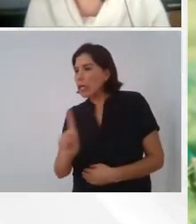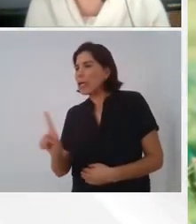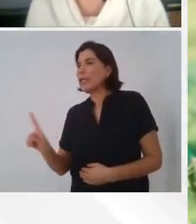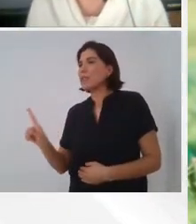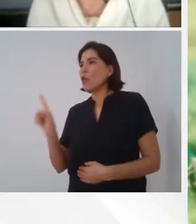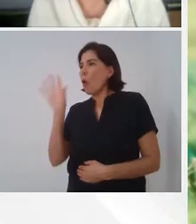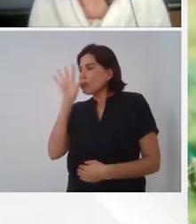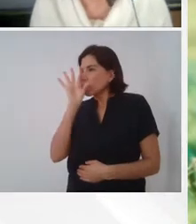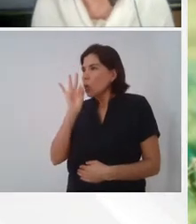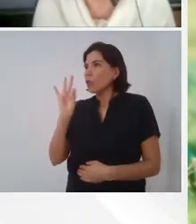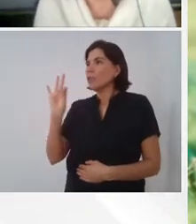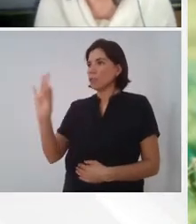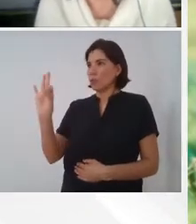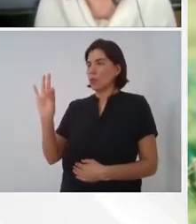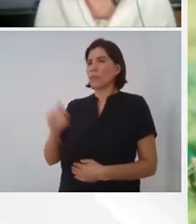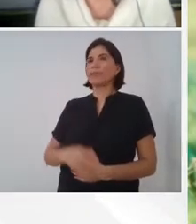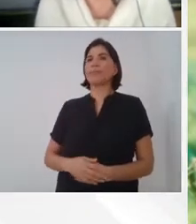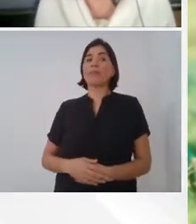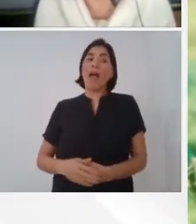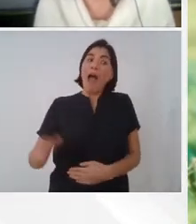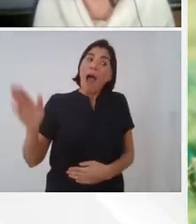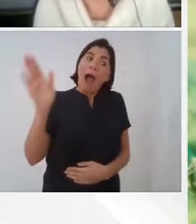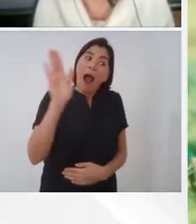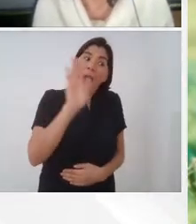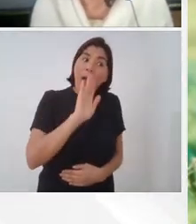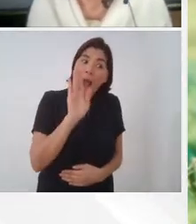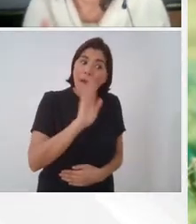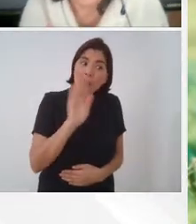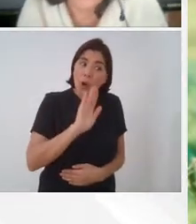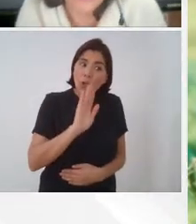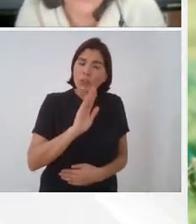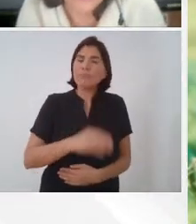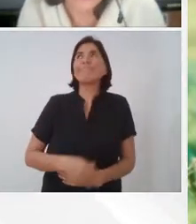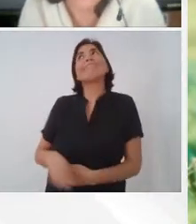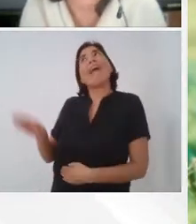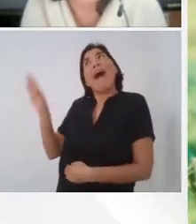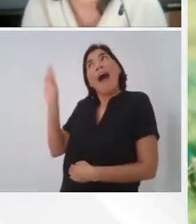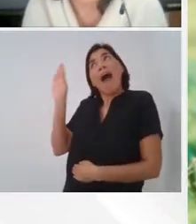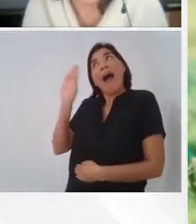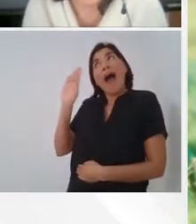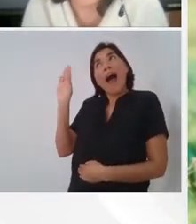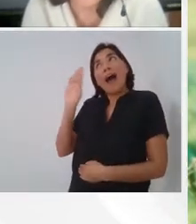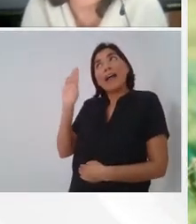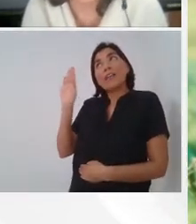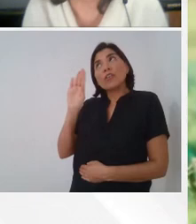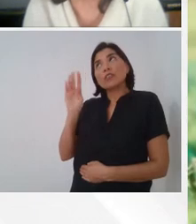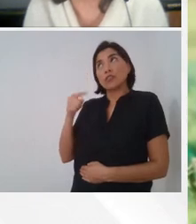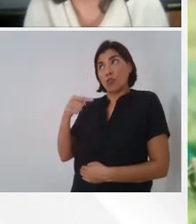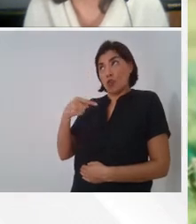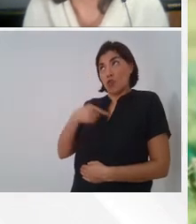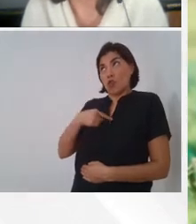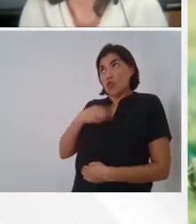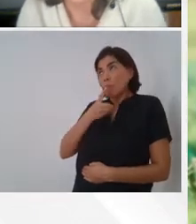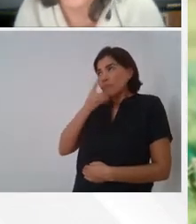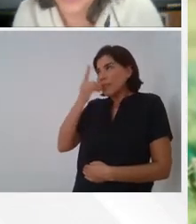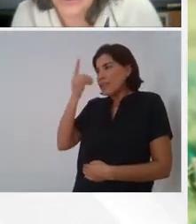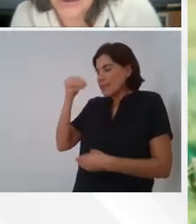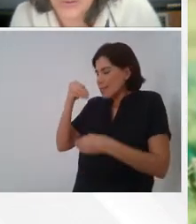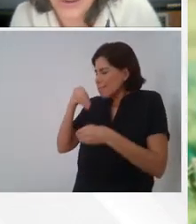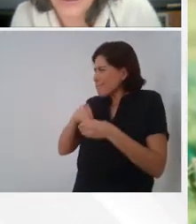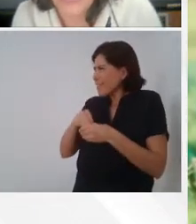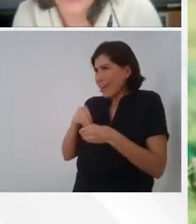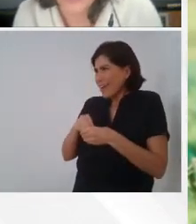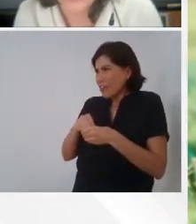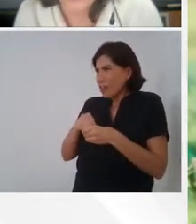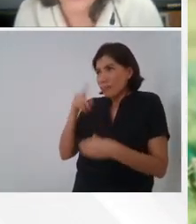Adiós, dijo. Adiós, respondió el zorro. He aquí mi secreto. Es muy simple. Escucha